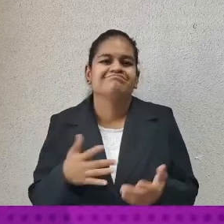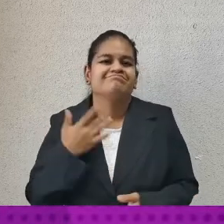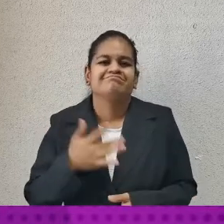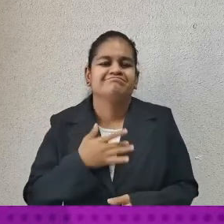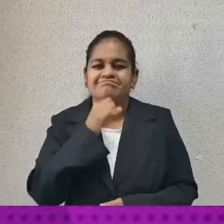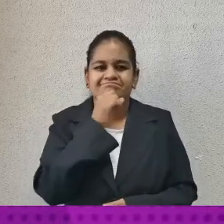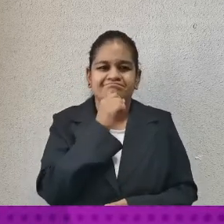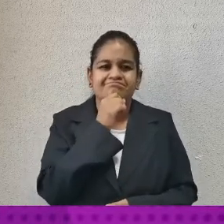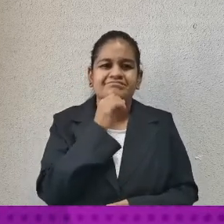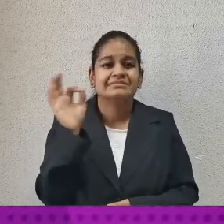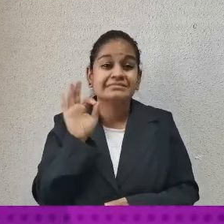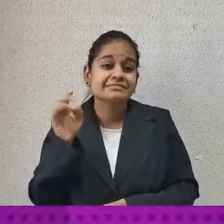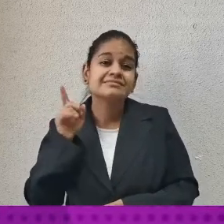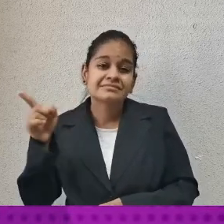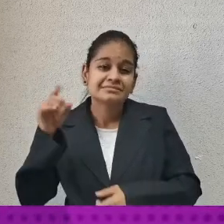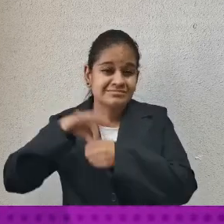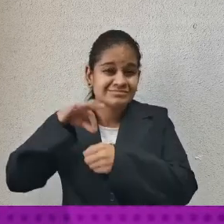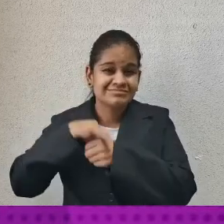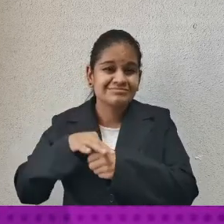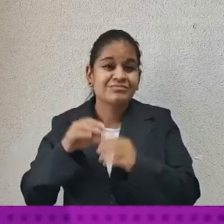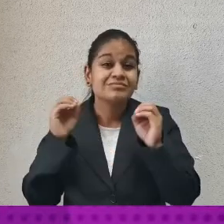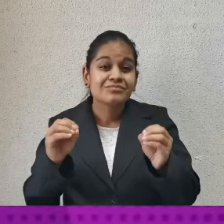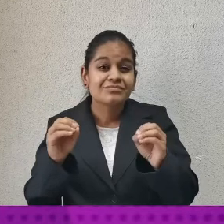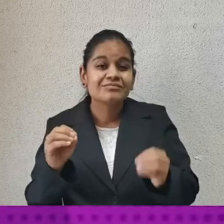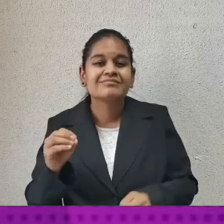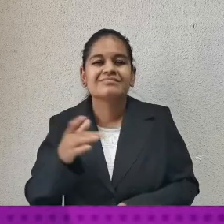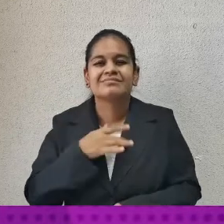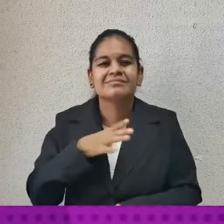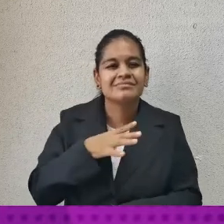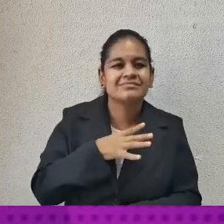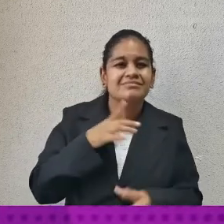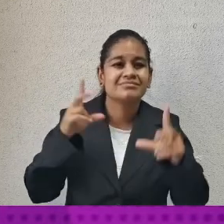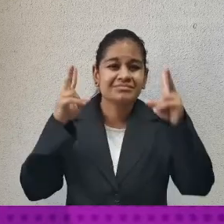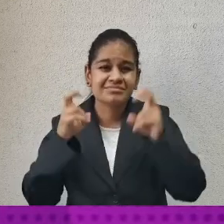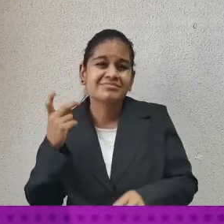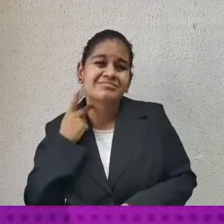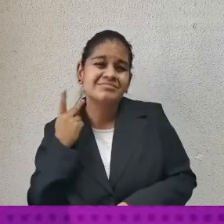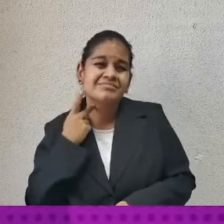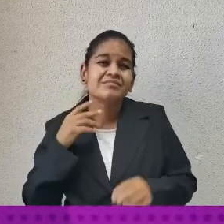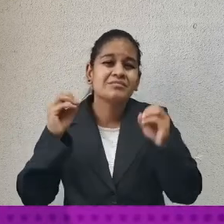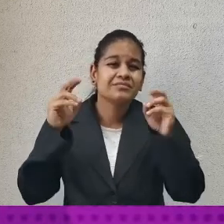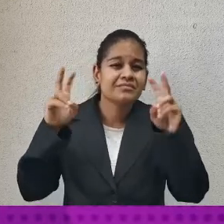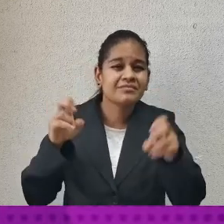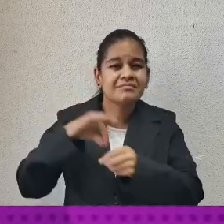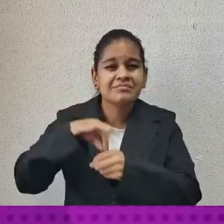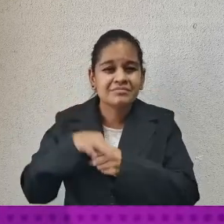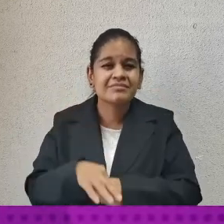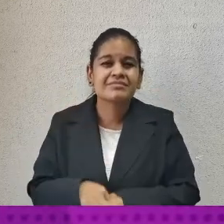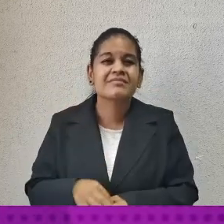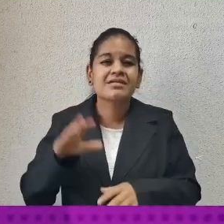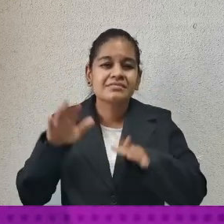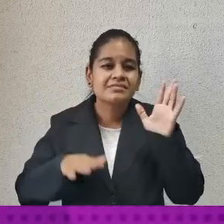tranquilidad que cuando hay una elección o un proceso electoral o se está hablando de materia político electoral, que